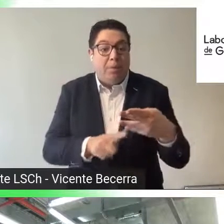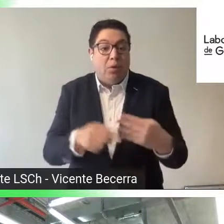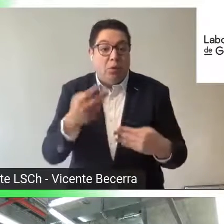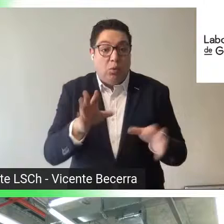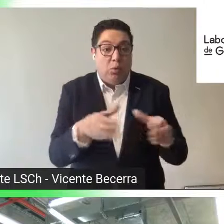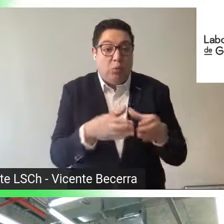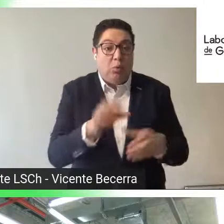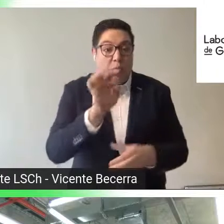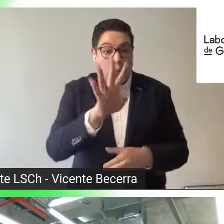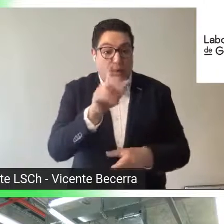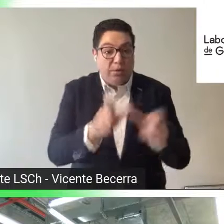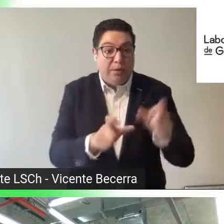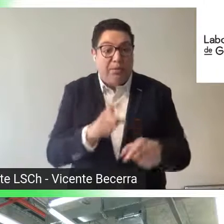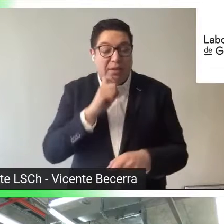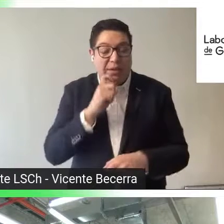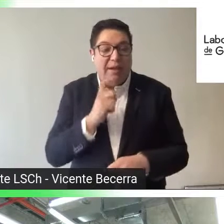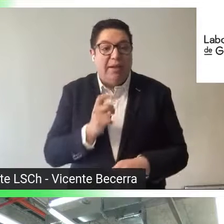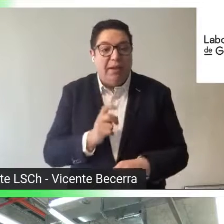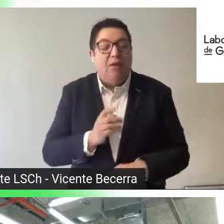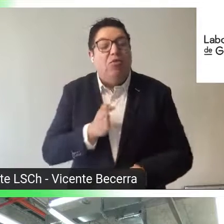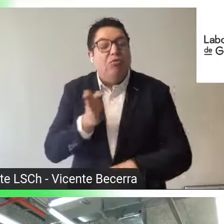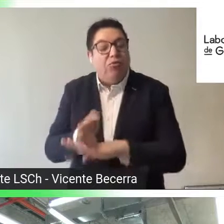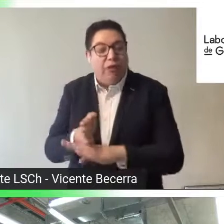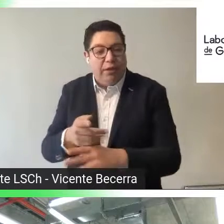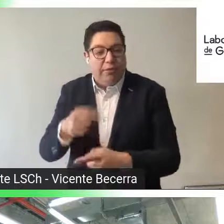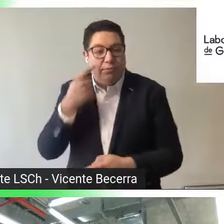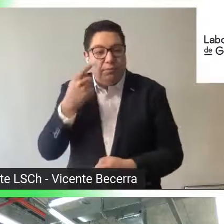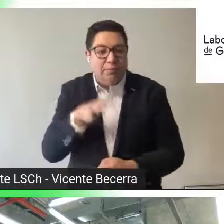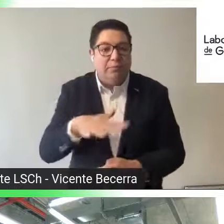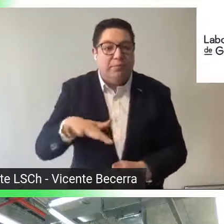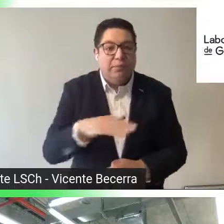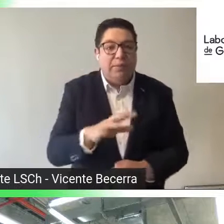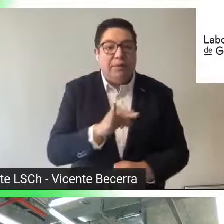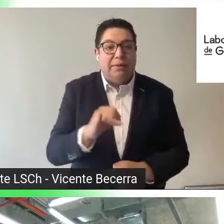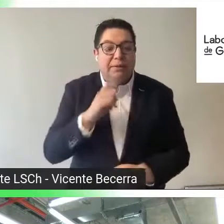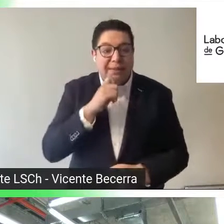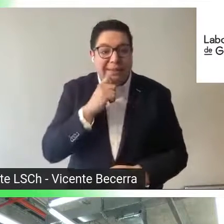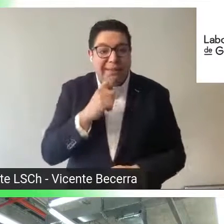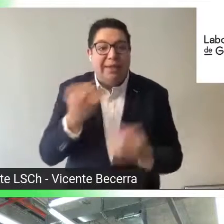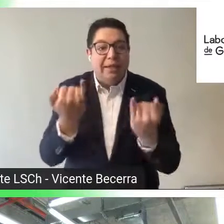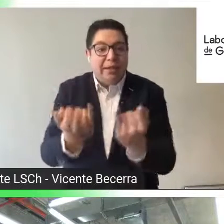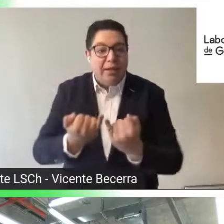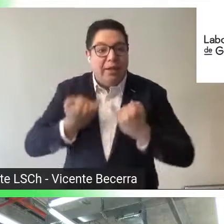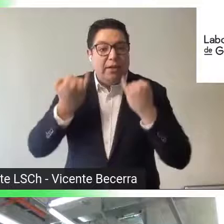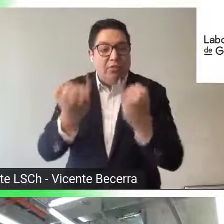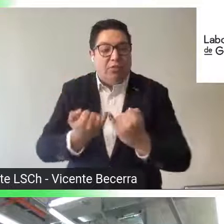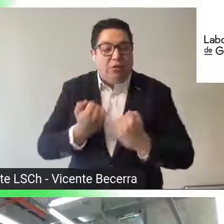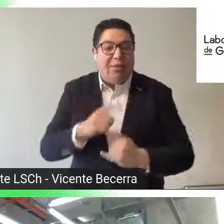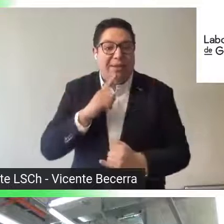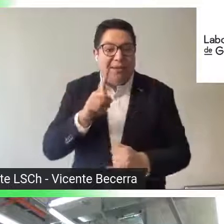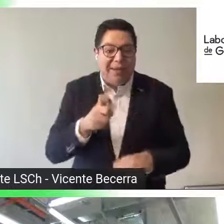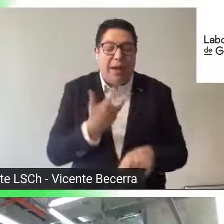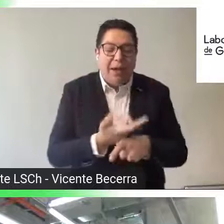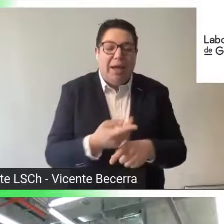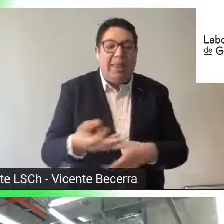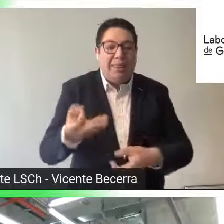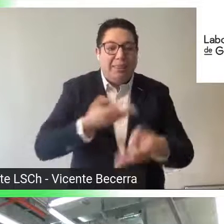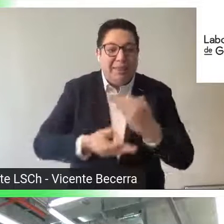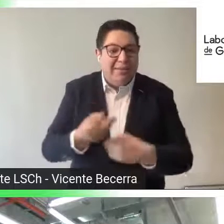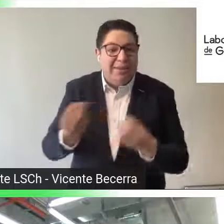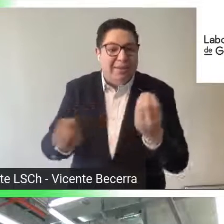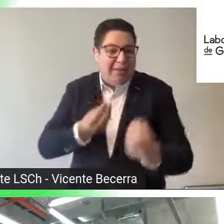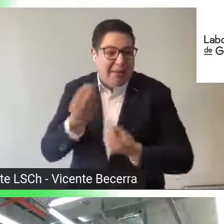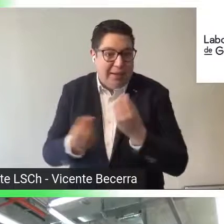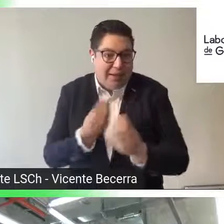grupo que fueran al lugar y que volvieran con la información de qué era lo que realmente